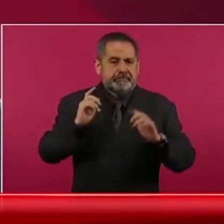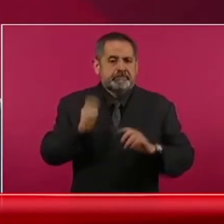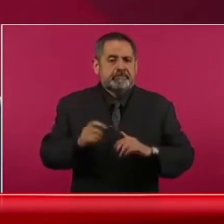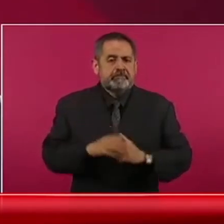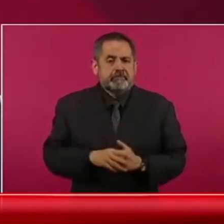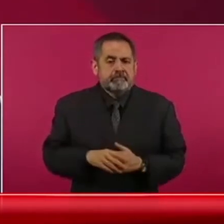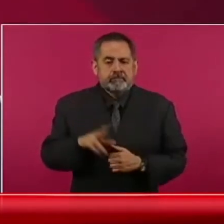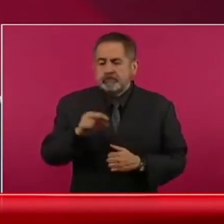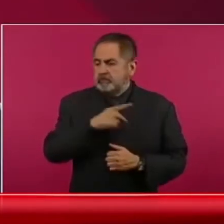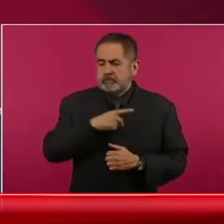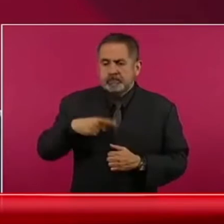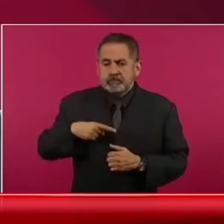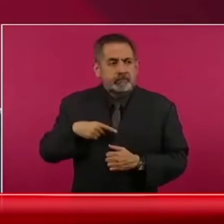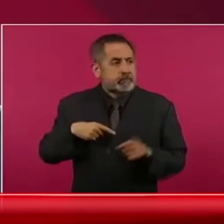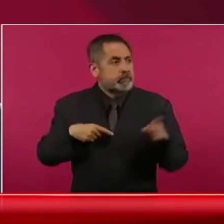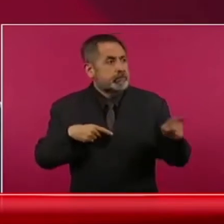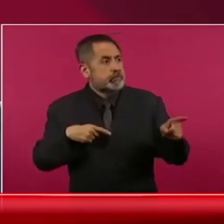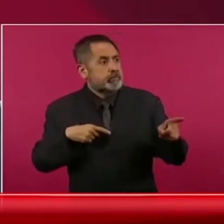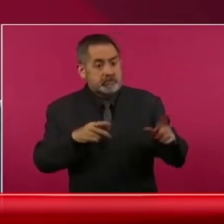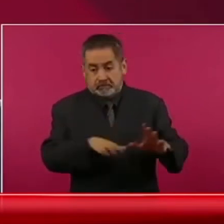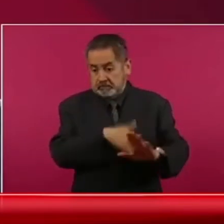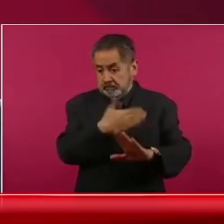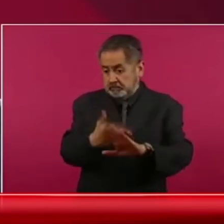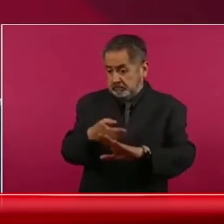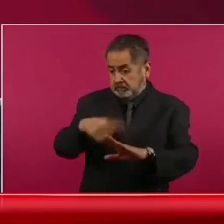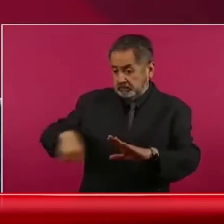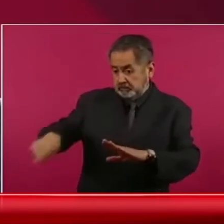pero no se debe de votar